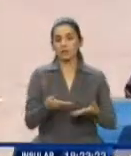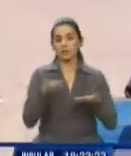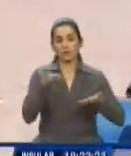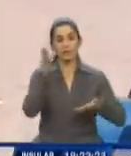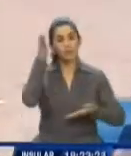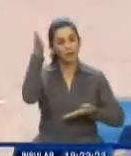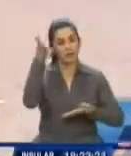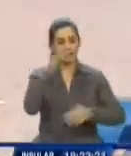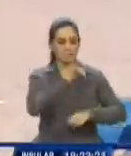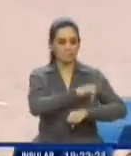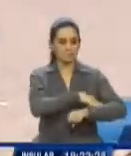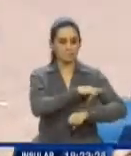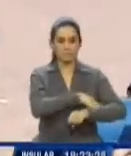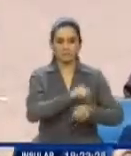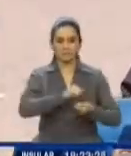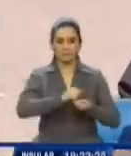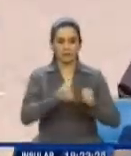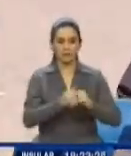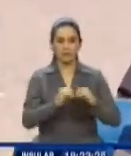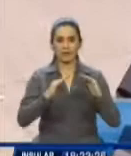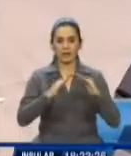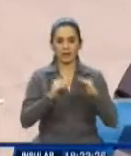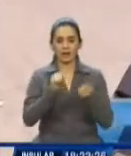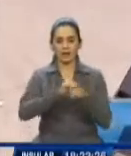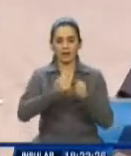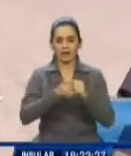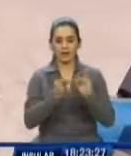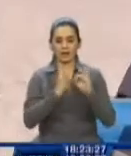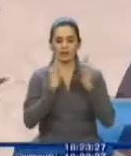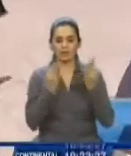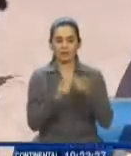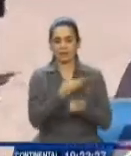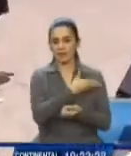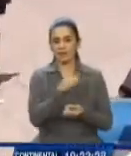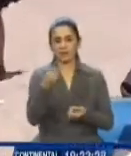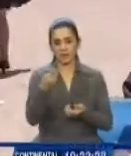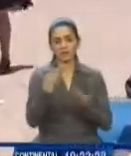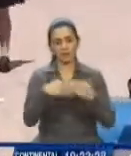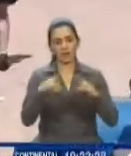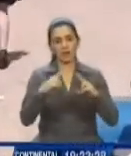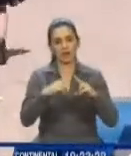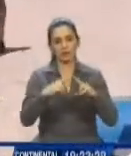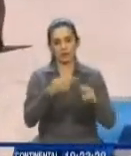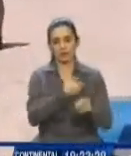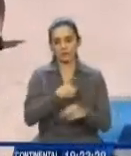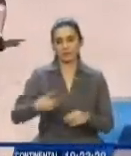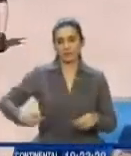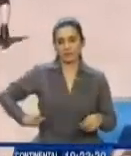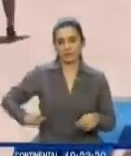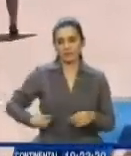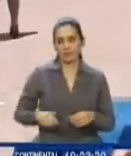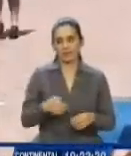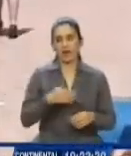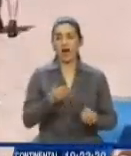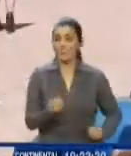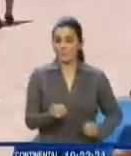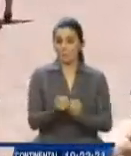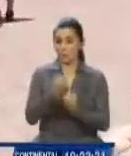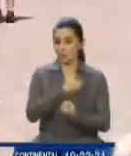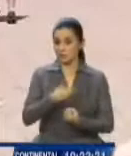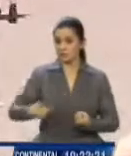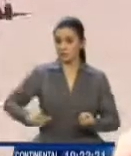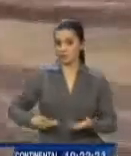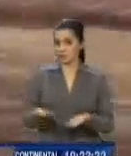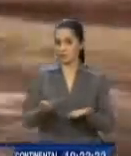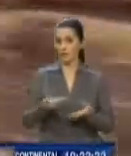de batería sanitaria a cada casa, a cada familia, y eso tiene conocimiento de nuestro compañero presidente. Está apoyando en